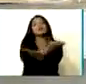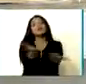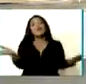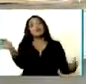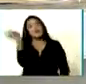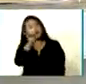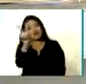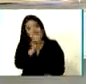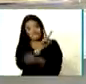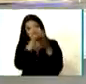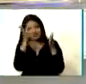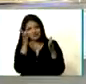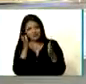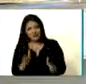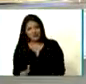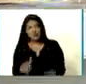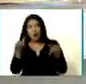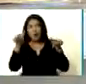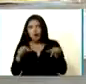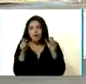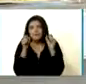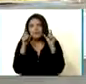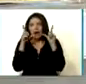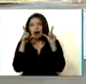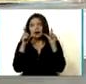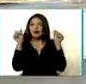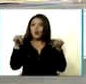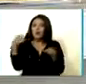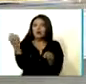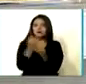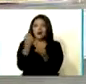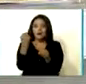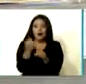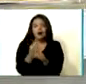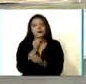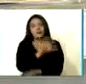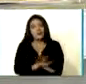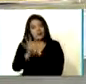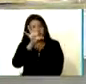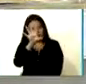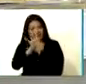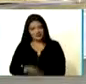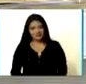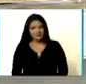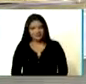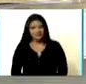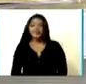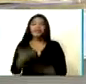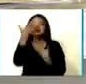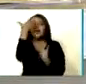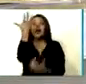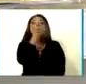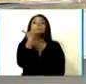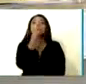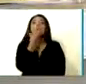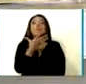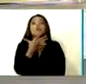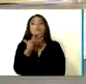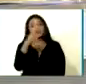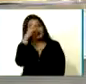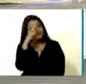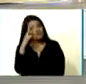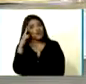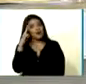venezolanos y venezolanas que se despiertan a trabajar por el bien de la patria. Vamos a saludar de inmediato a la hermosísima Verónica Alejandra